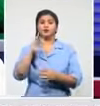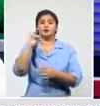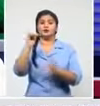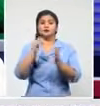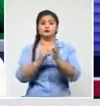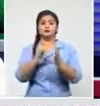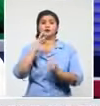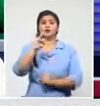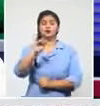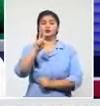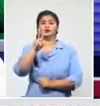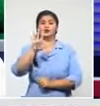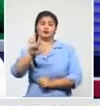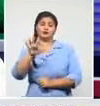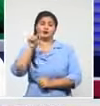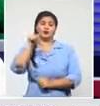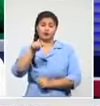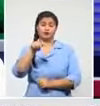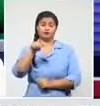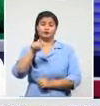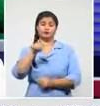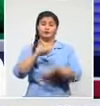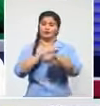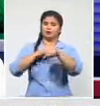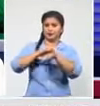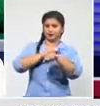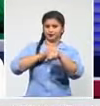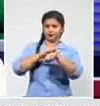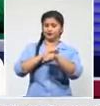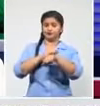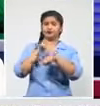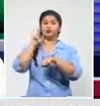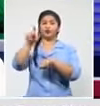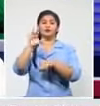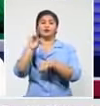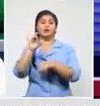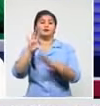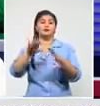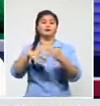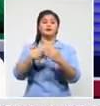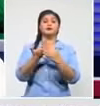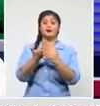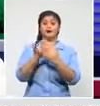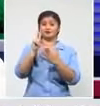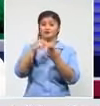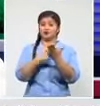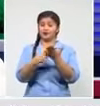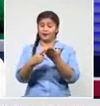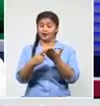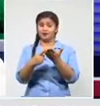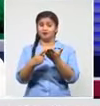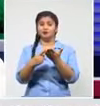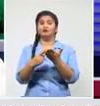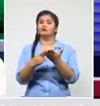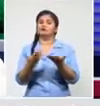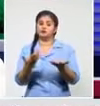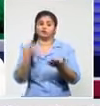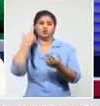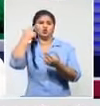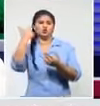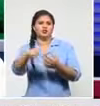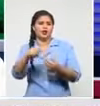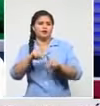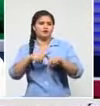7.725, en la cifra de los últimos 15 días no se ha podido determinar la fuente de